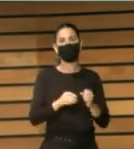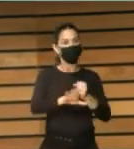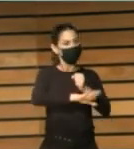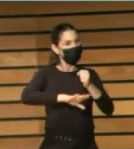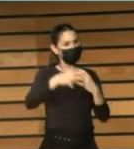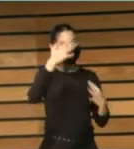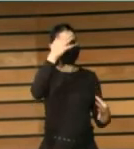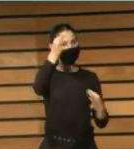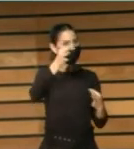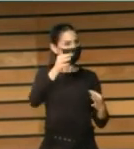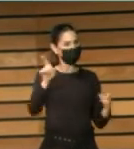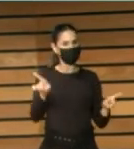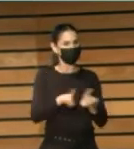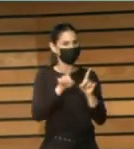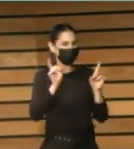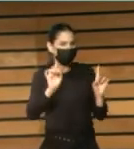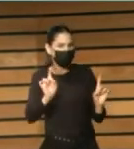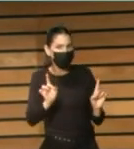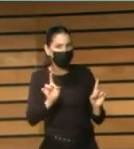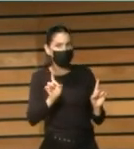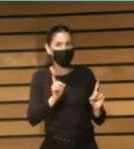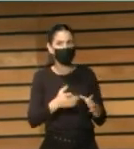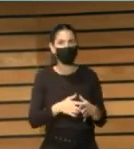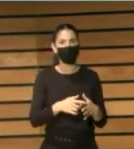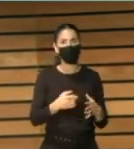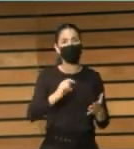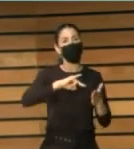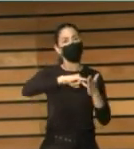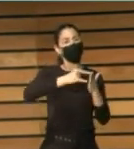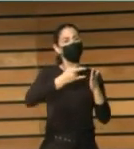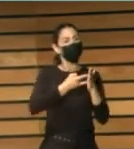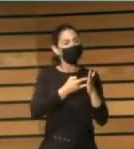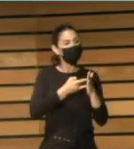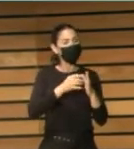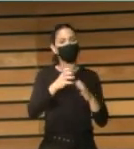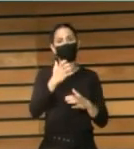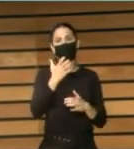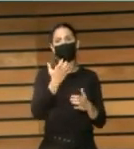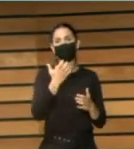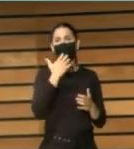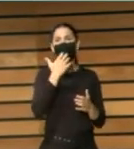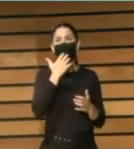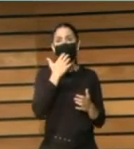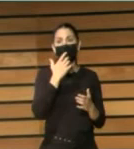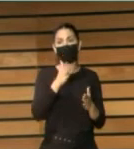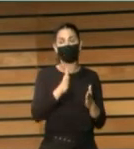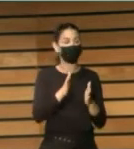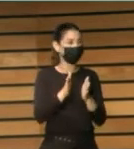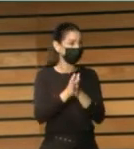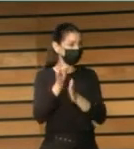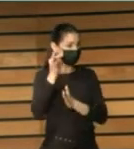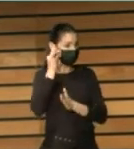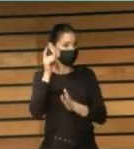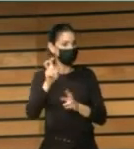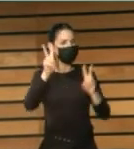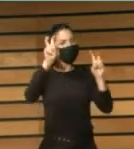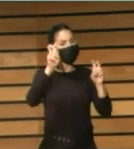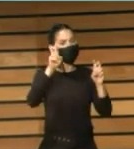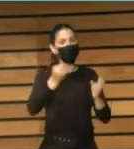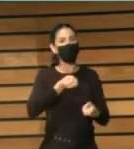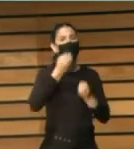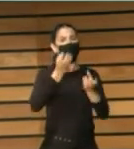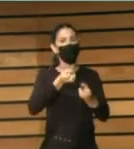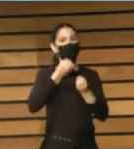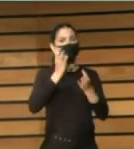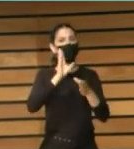estuviera organizada. Es decir, que se aplicaran metodologías, como decía Joao, que estuviera organizada la información y que, por ejemplo, se